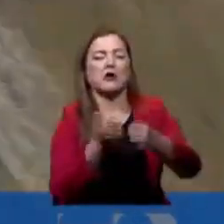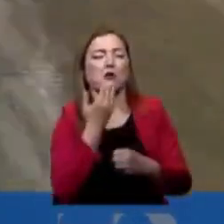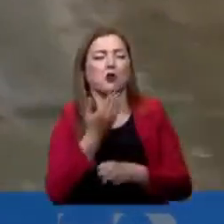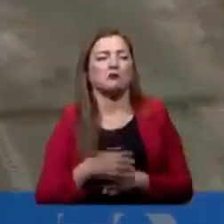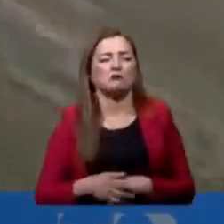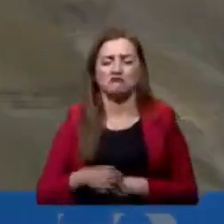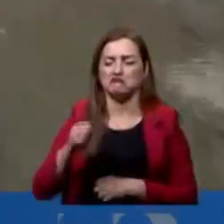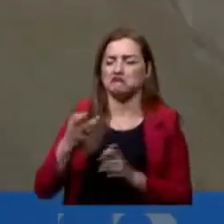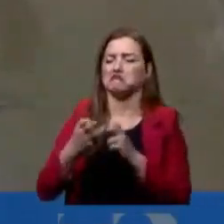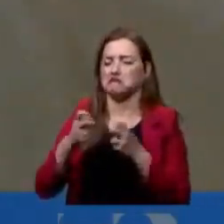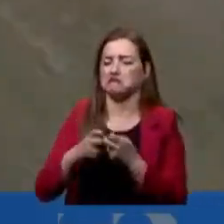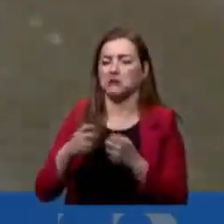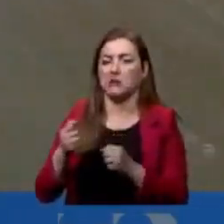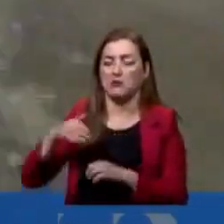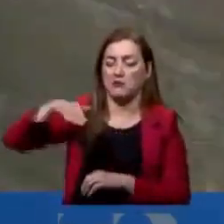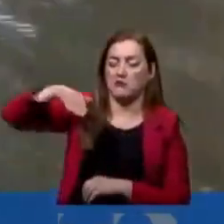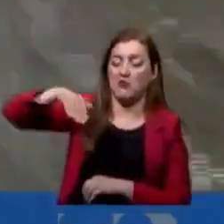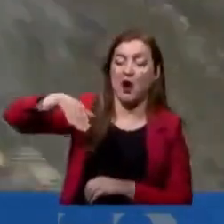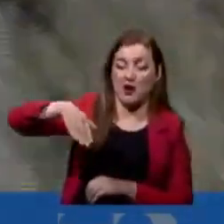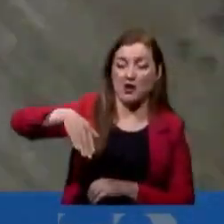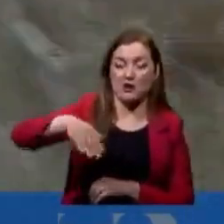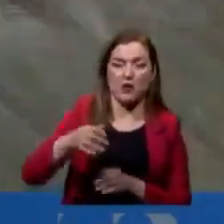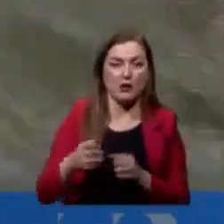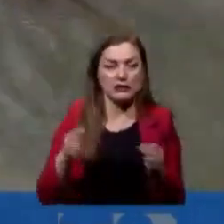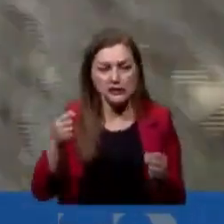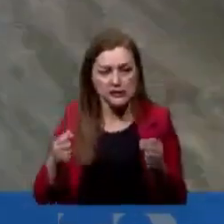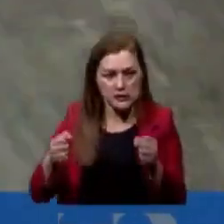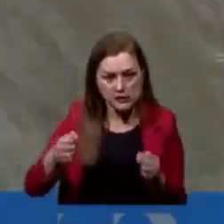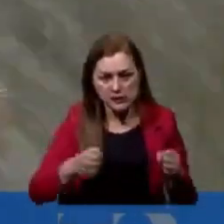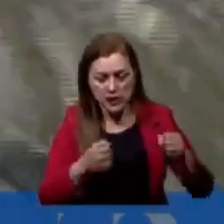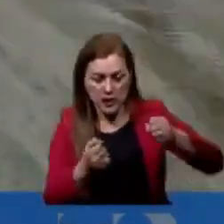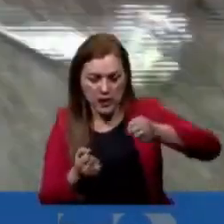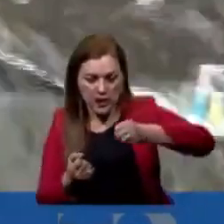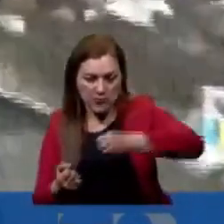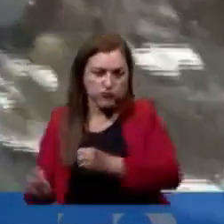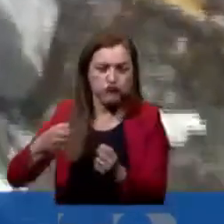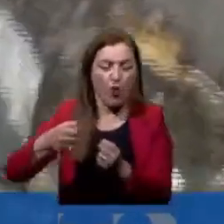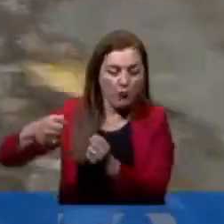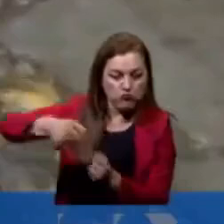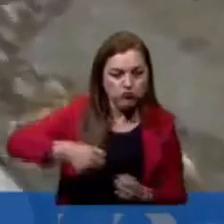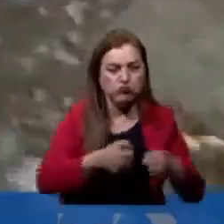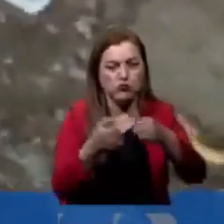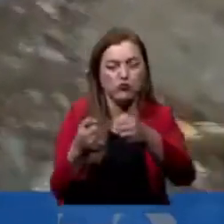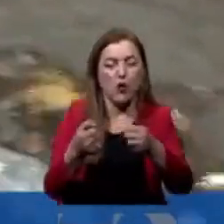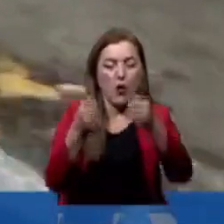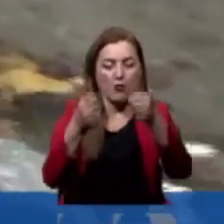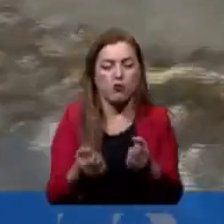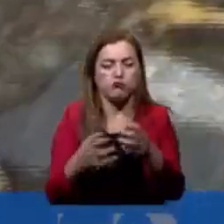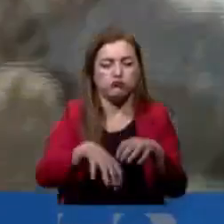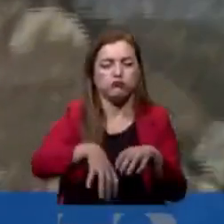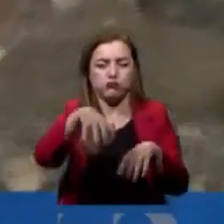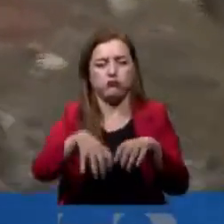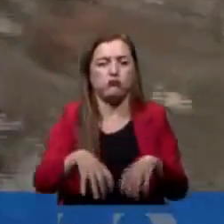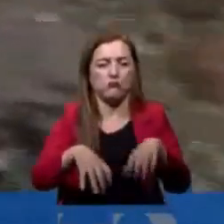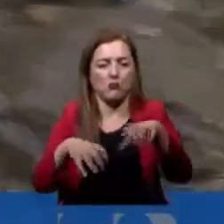bajada, entonces igualmente por evitar el hueco, los demás adoquines se van aflojando y se va haciéndose cada día más, más